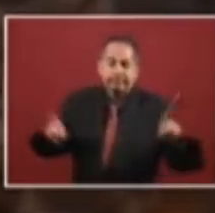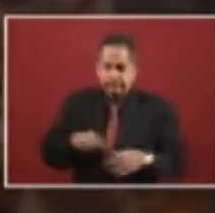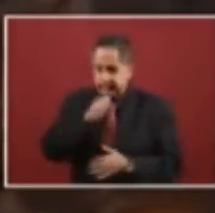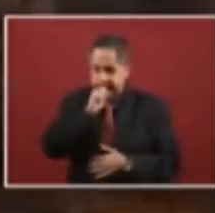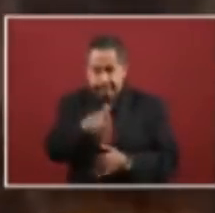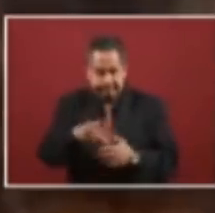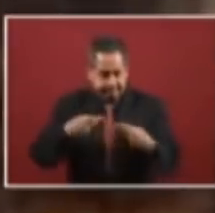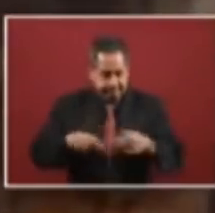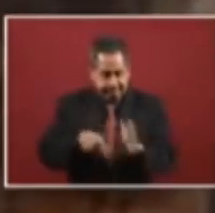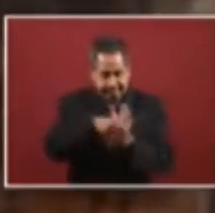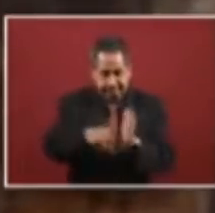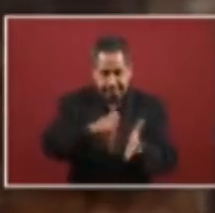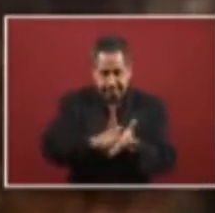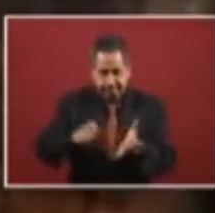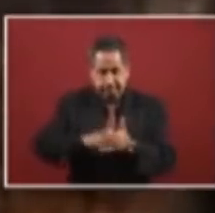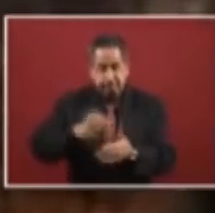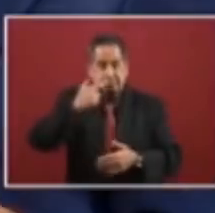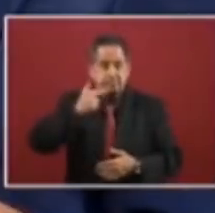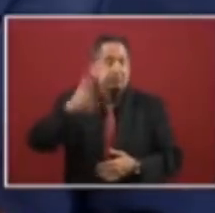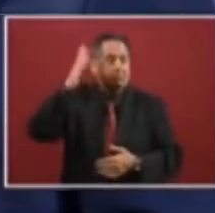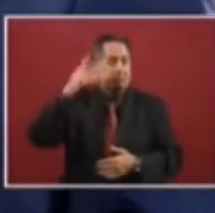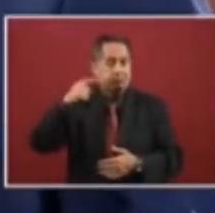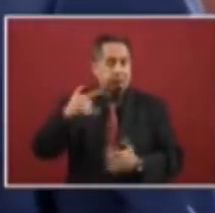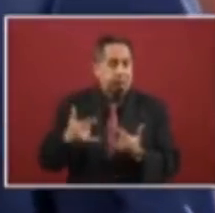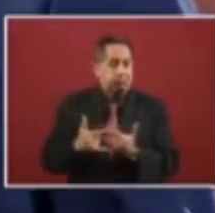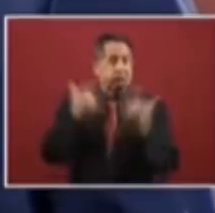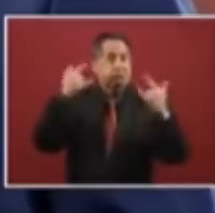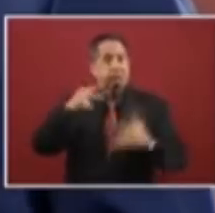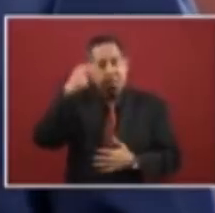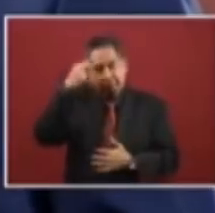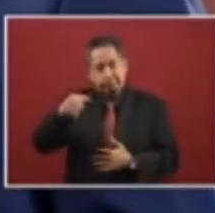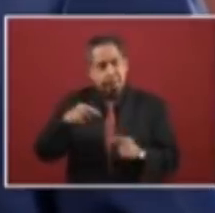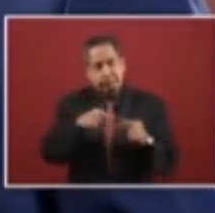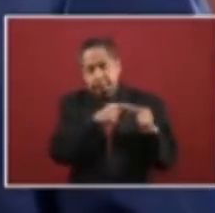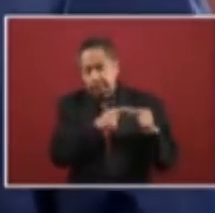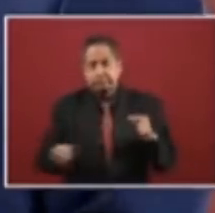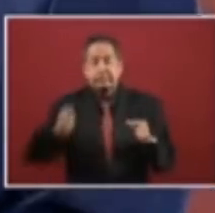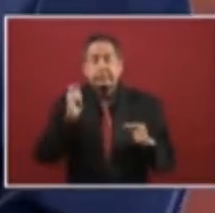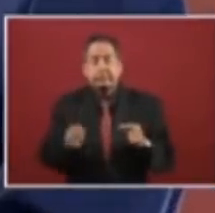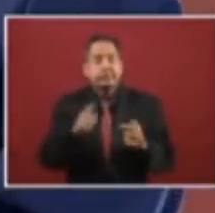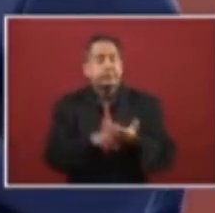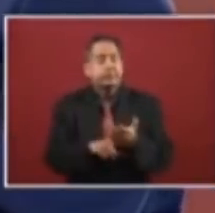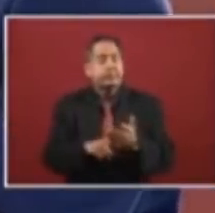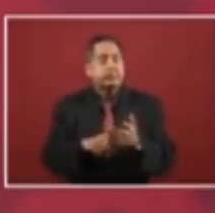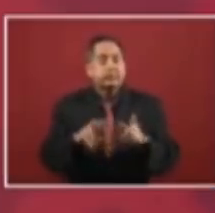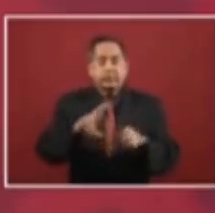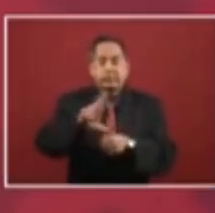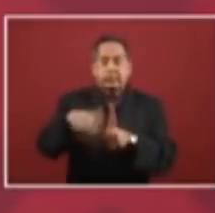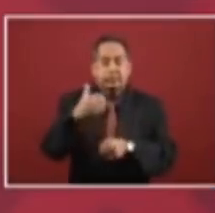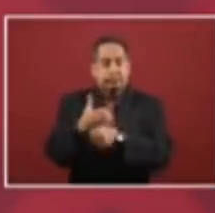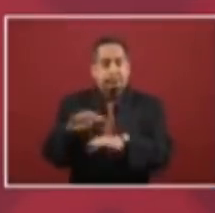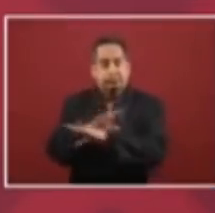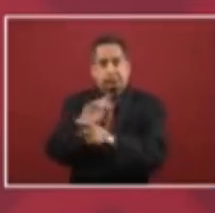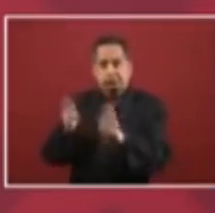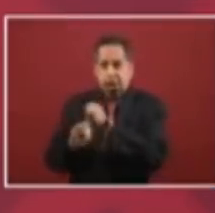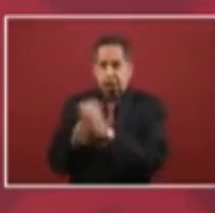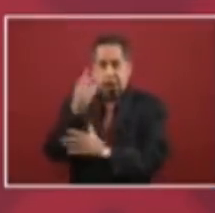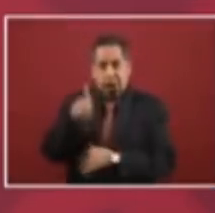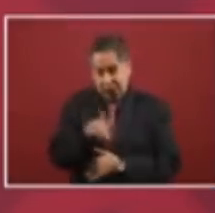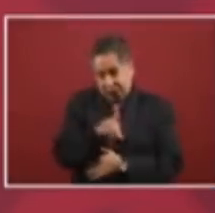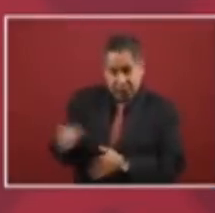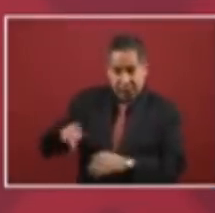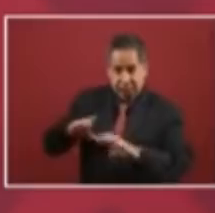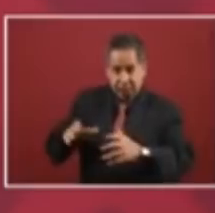periodistas mejores que ha habido en la historia de México, los de la República Restaurada, todos